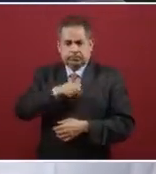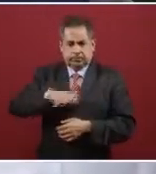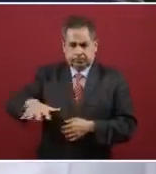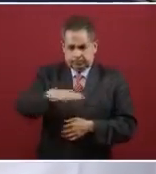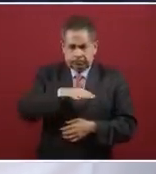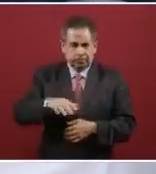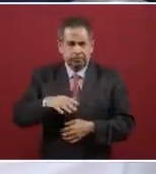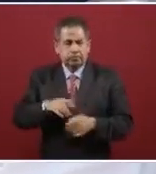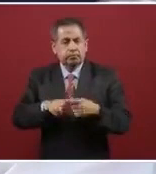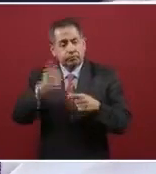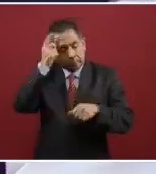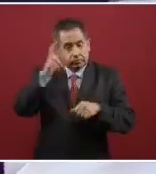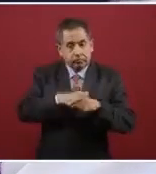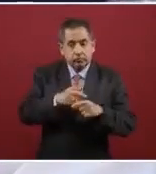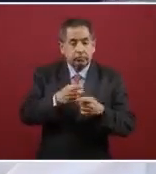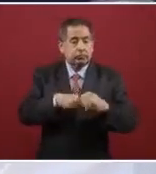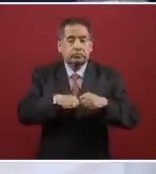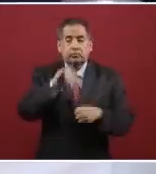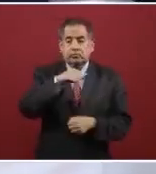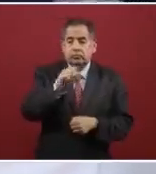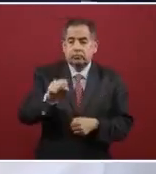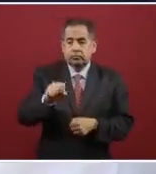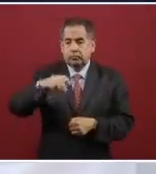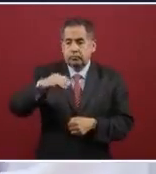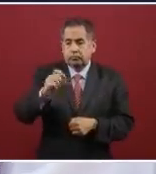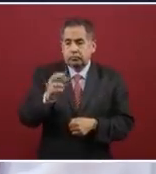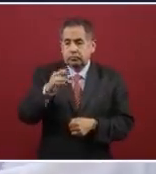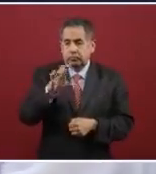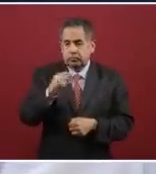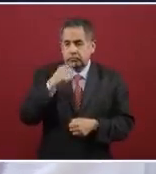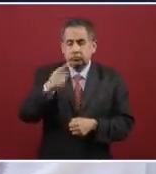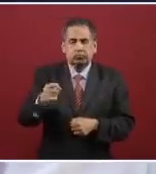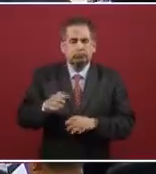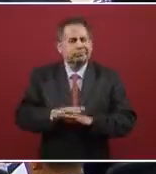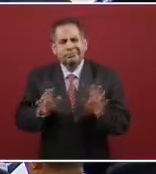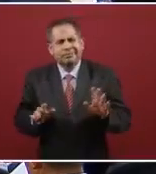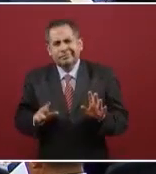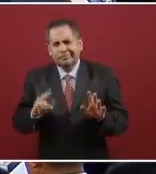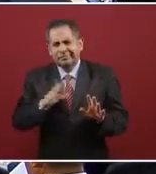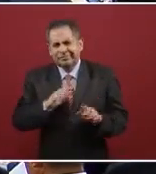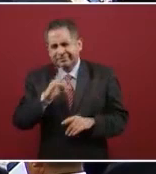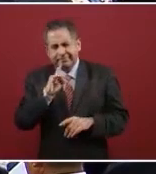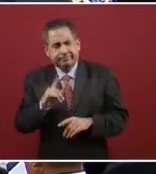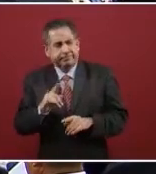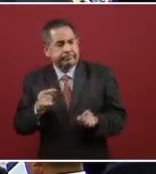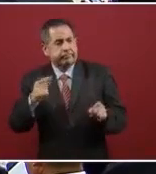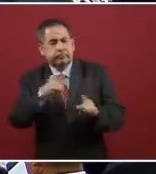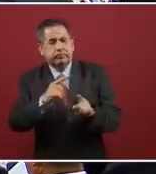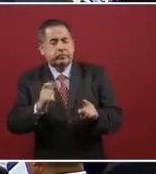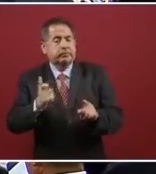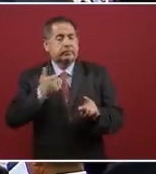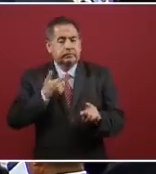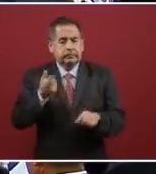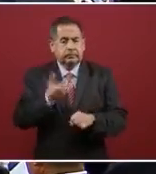ejemplo, el director de prestaciones económicas y sociales del IMSS, Mauricio Hernández, desmintió al ex secretario de